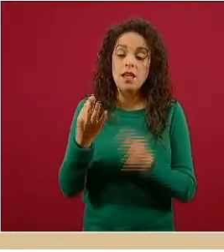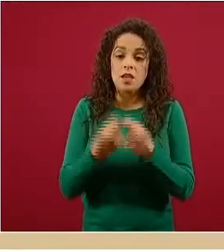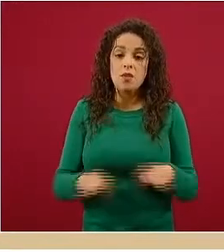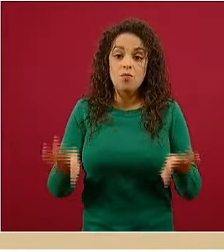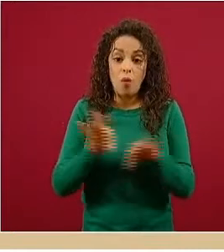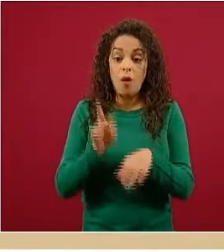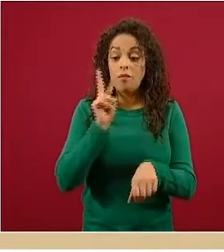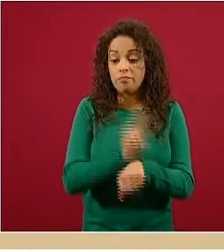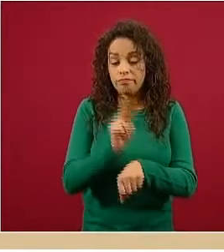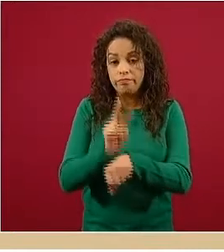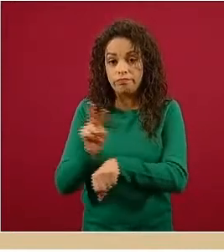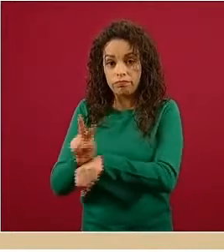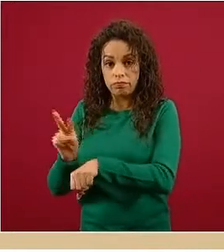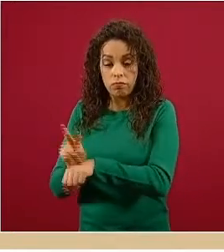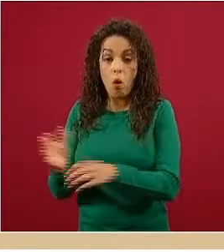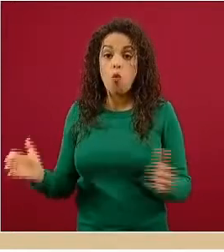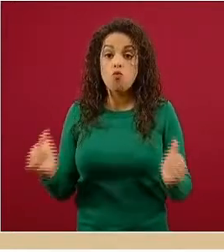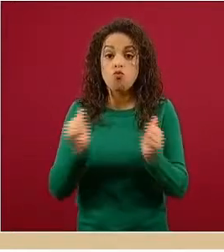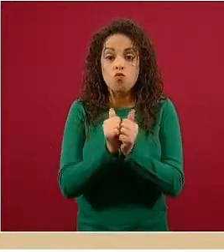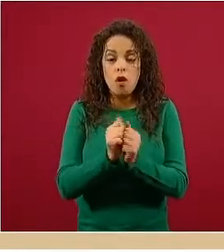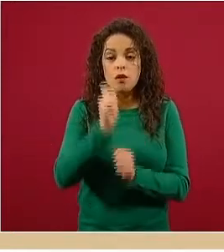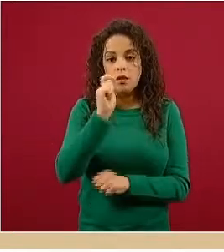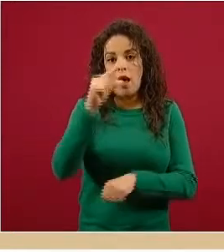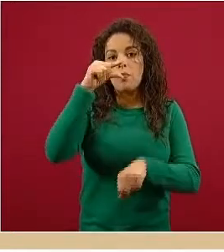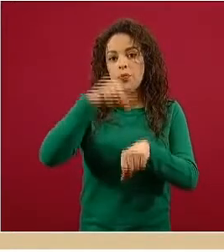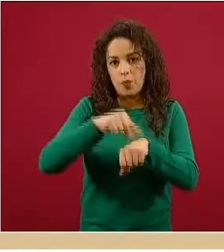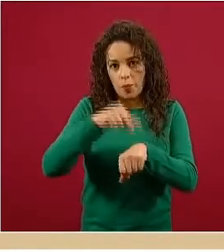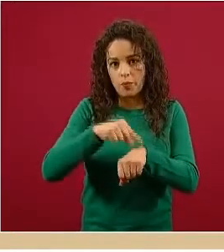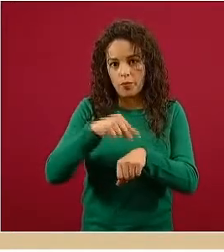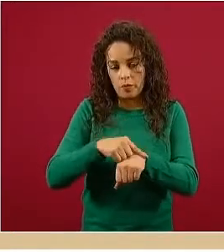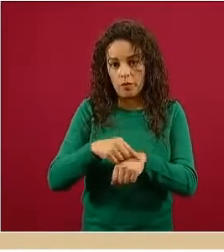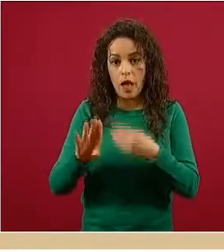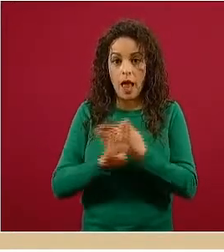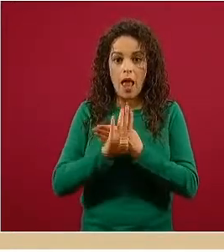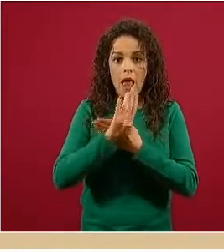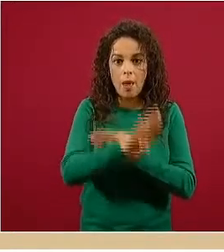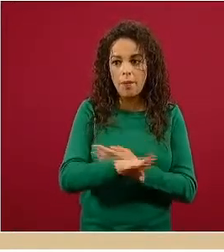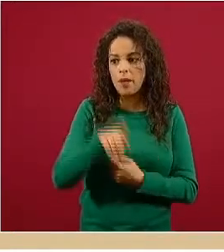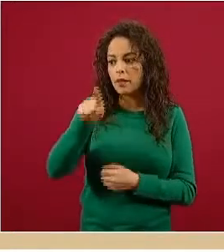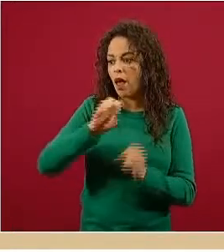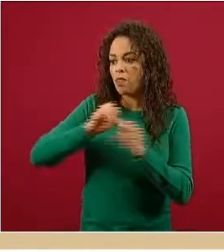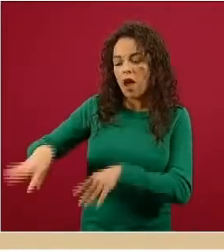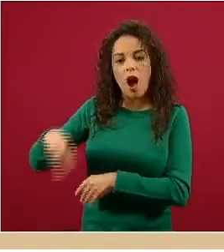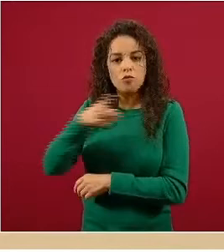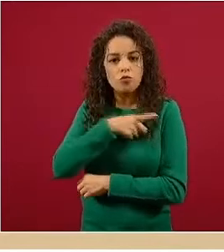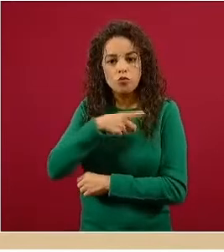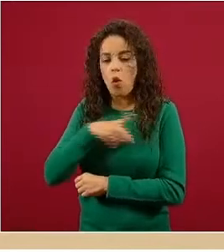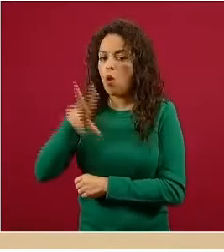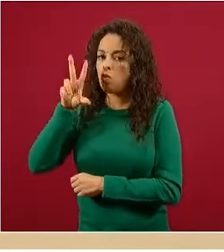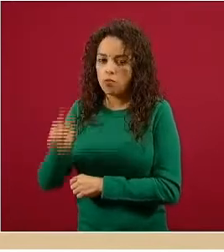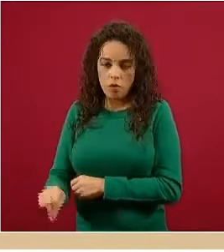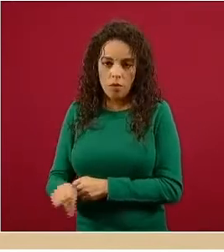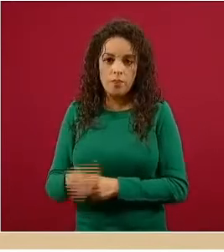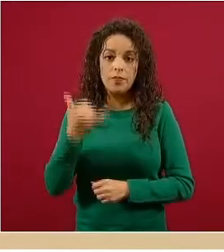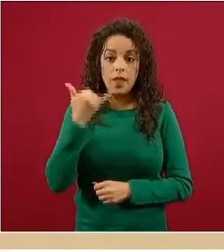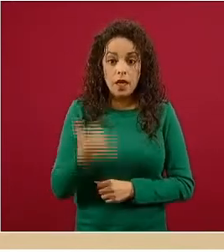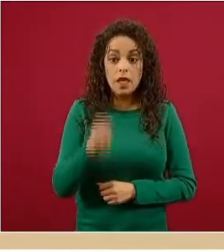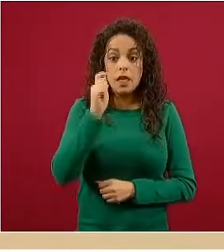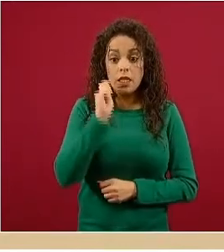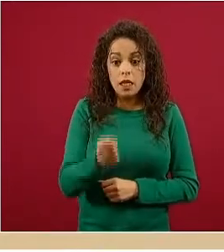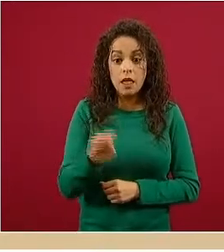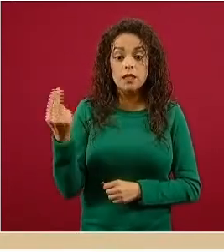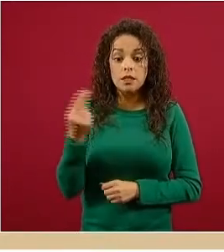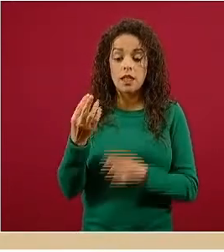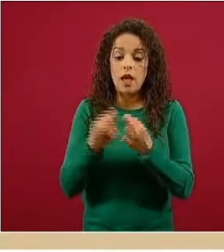sus actividades diarias. Esto también es parte de no sobreprotegerlos, no por pensar que se encuentran en duelo, no deban de realizar